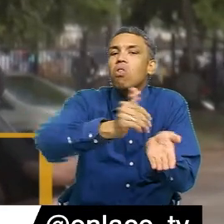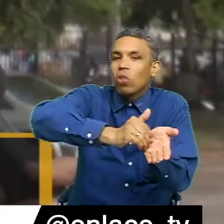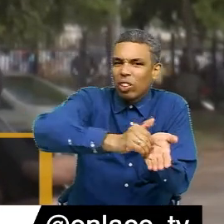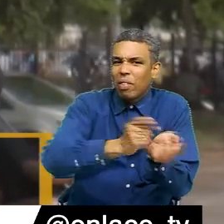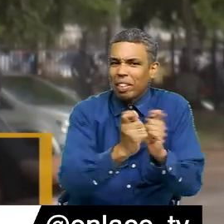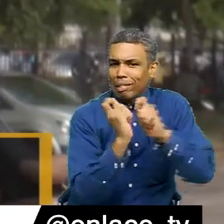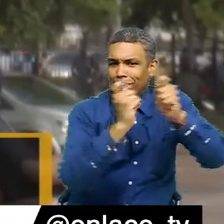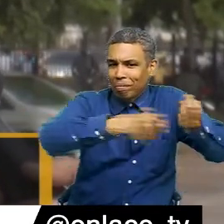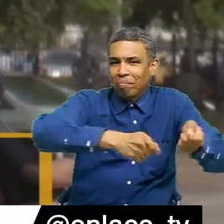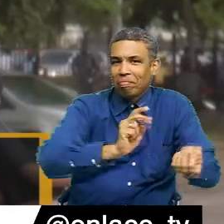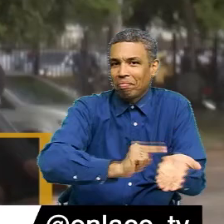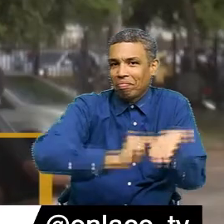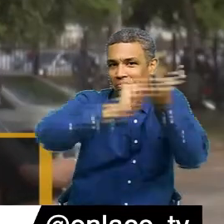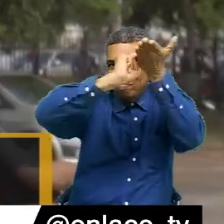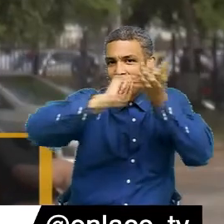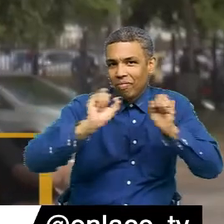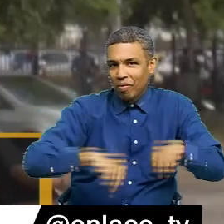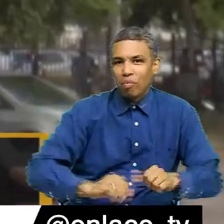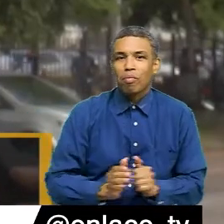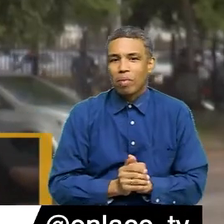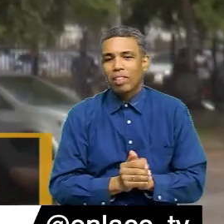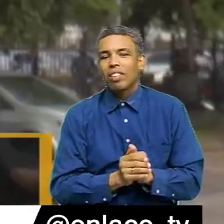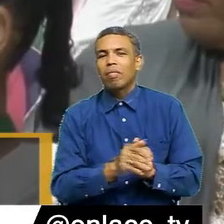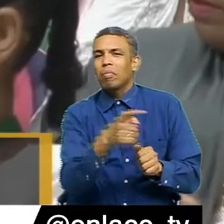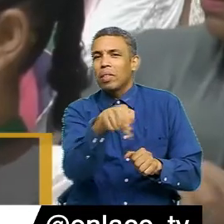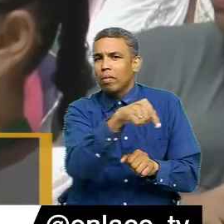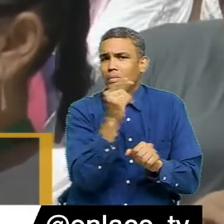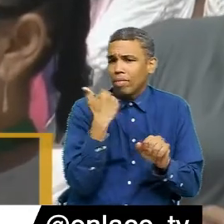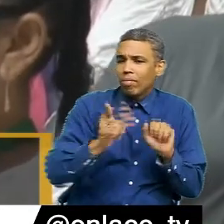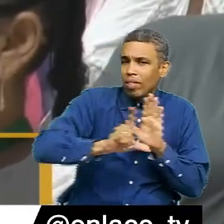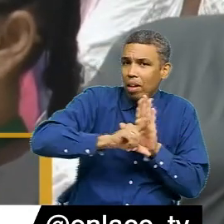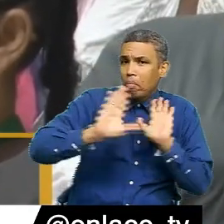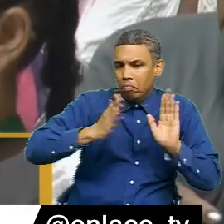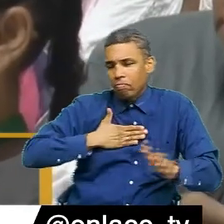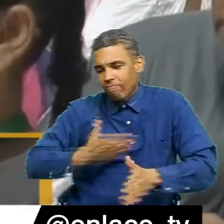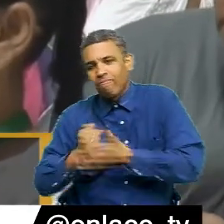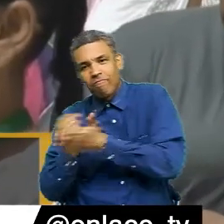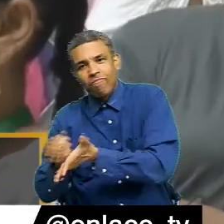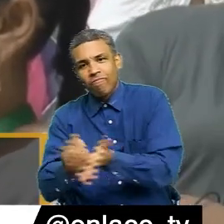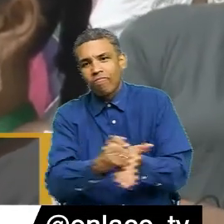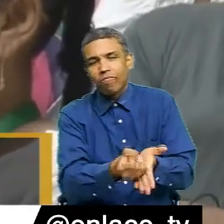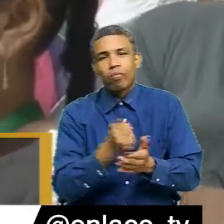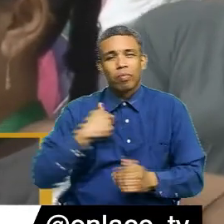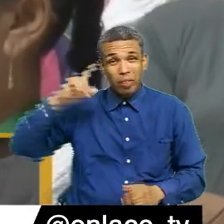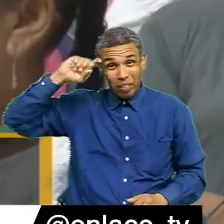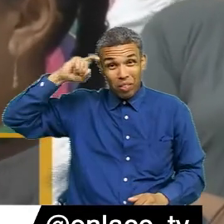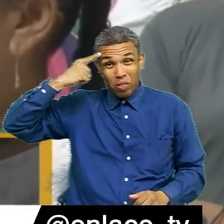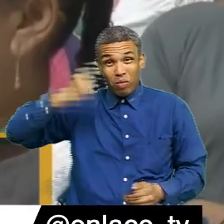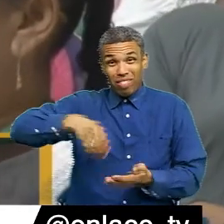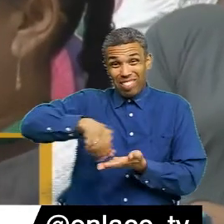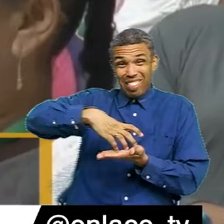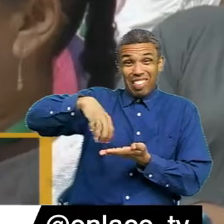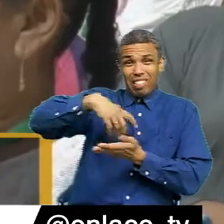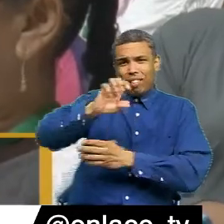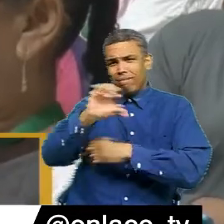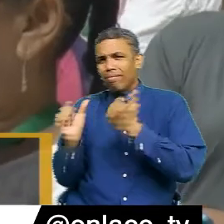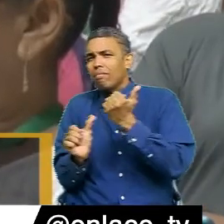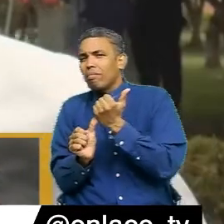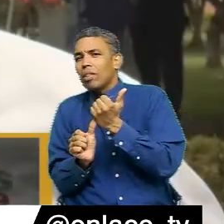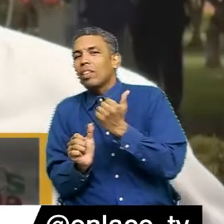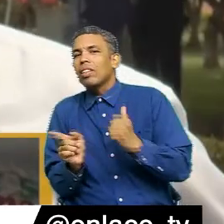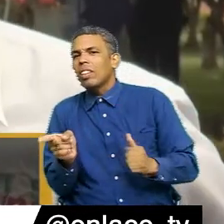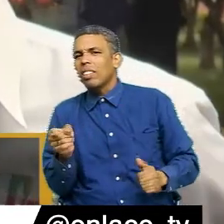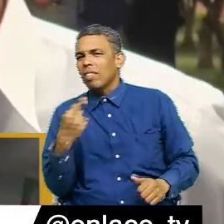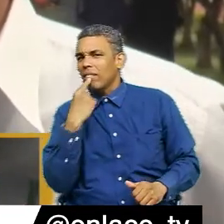acompañando este proceso desde su principio inicio. El gobernador de Santander encargado Manuel Solzano también ha explicado la importancia de este